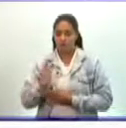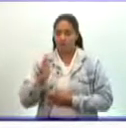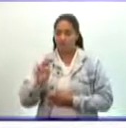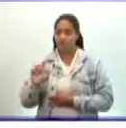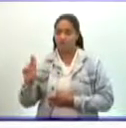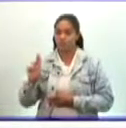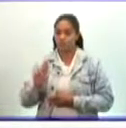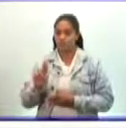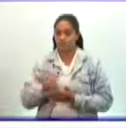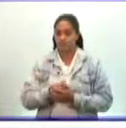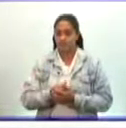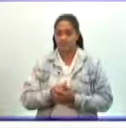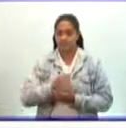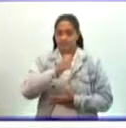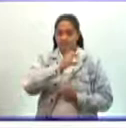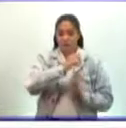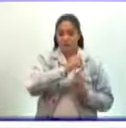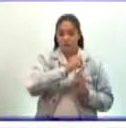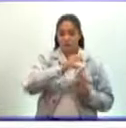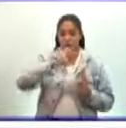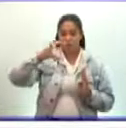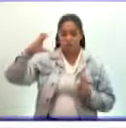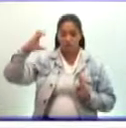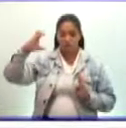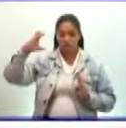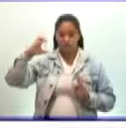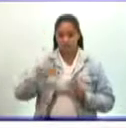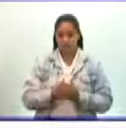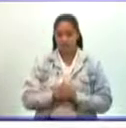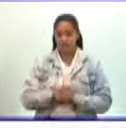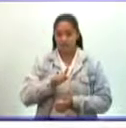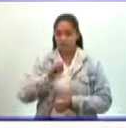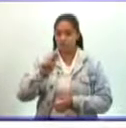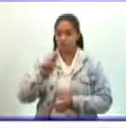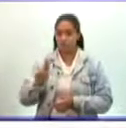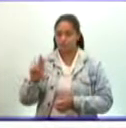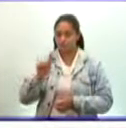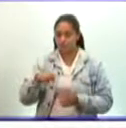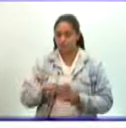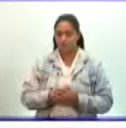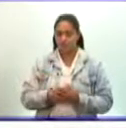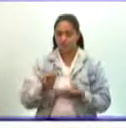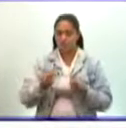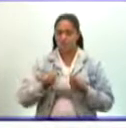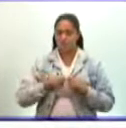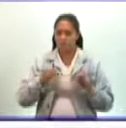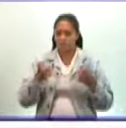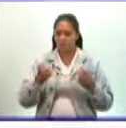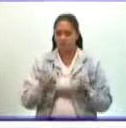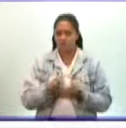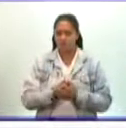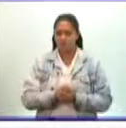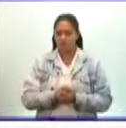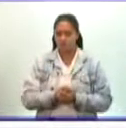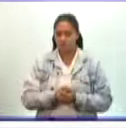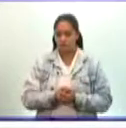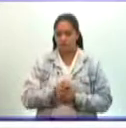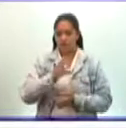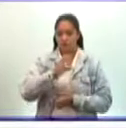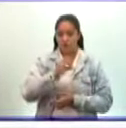segmento OC, 12 unidades. Y nos piden calcular el segmento